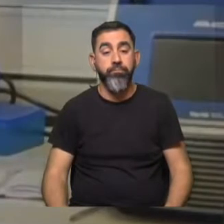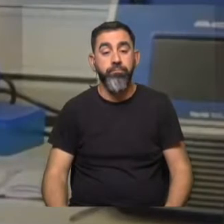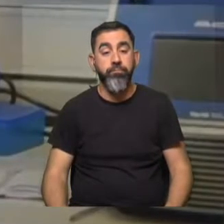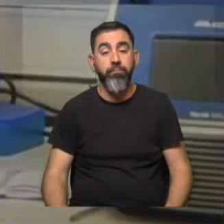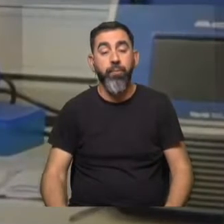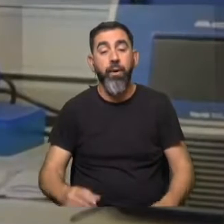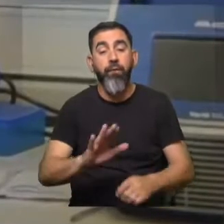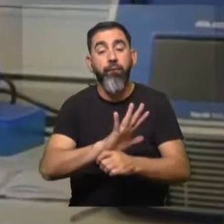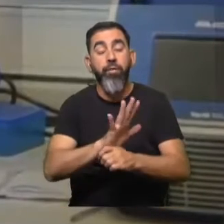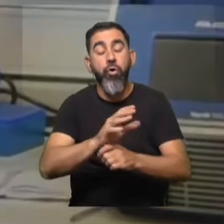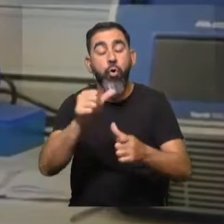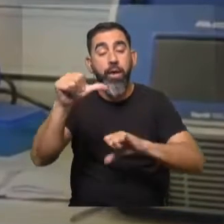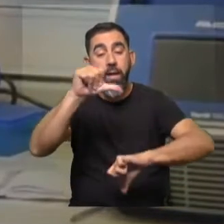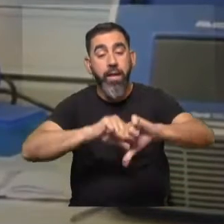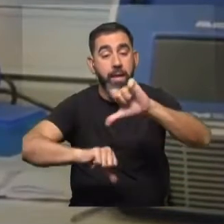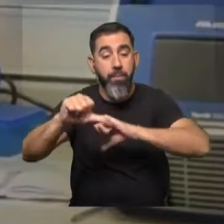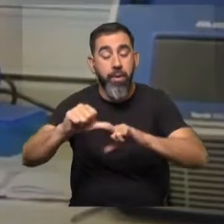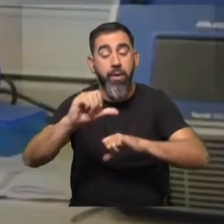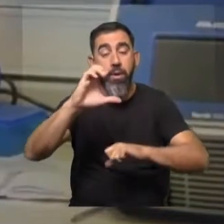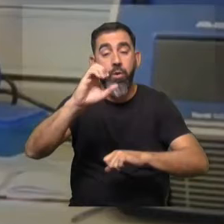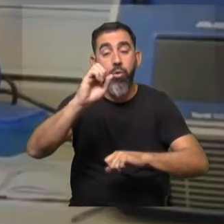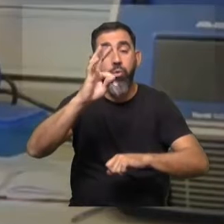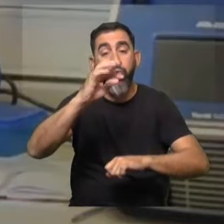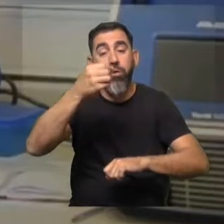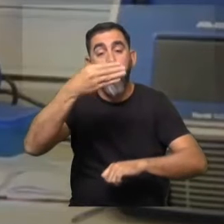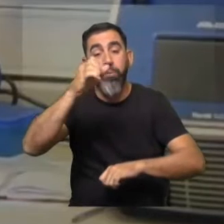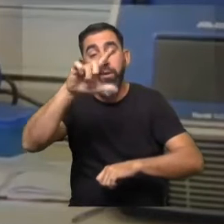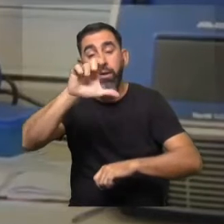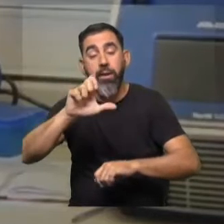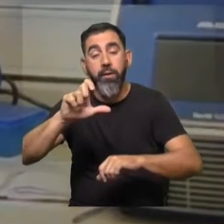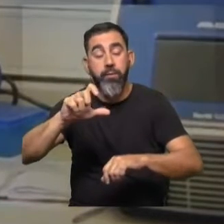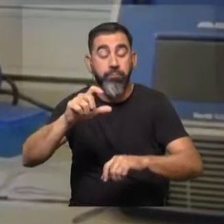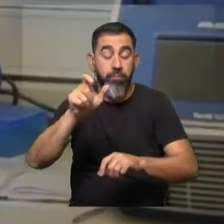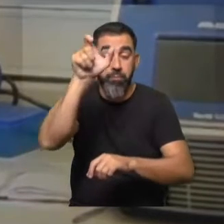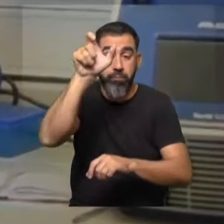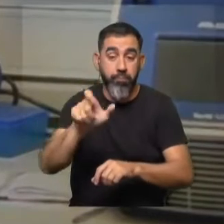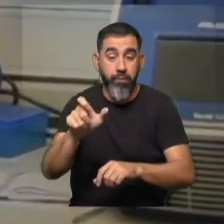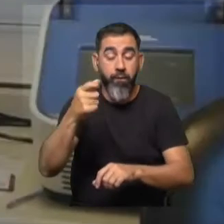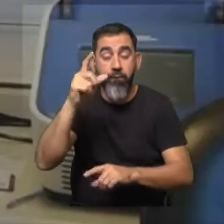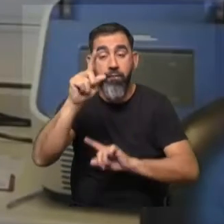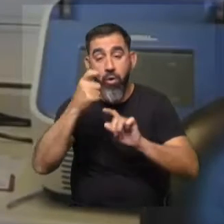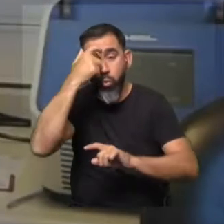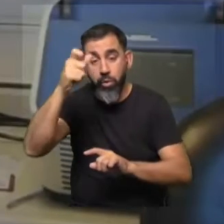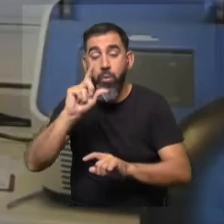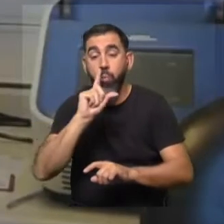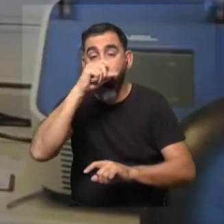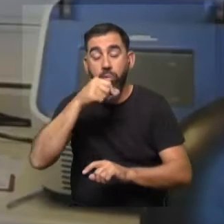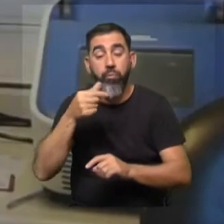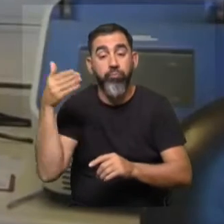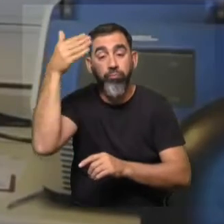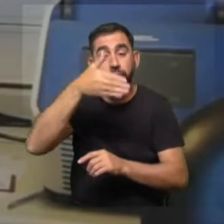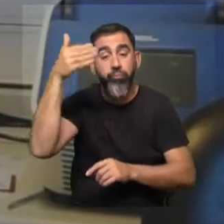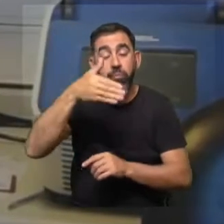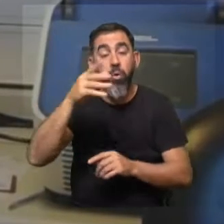La bioquímica Alicia Costabile, investigadora del Institut Pasteur de Montevideo y de Facultad de Ciencias, se encuentra haciendo una pasantía en la Universidad